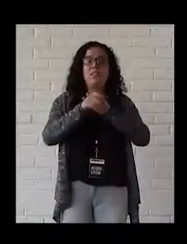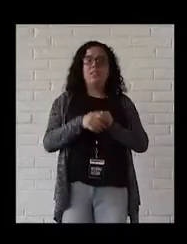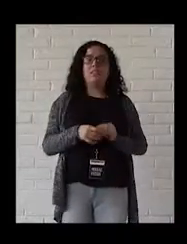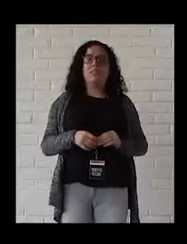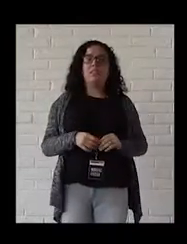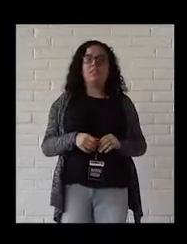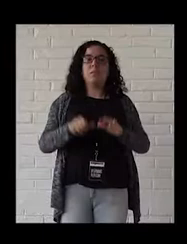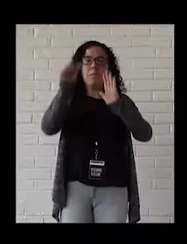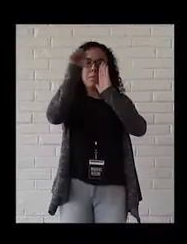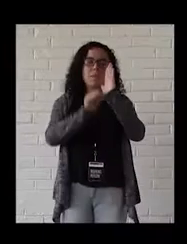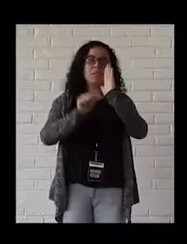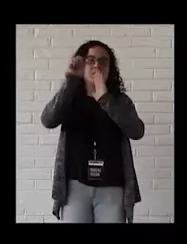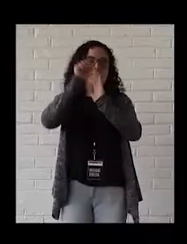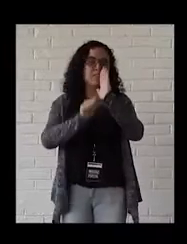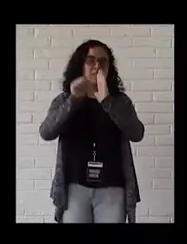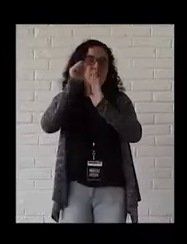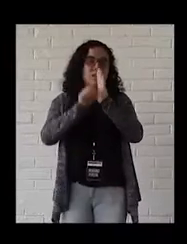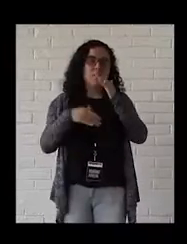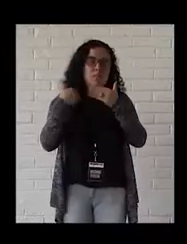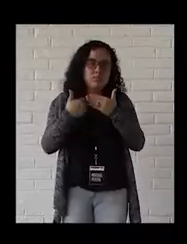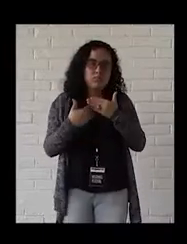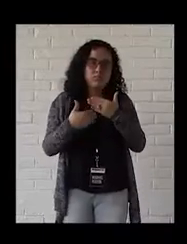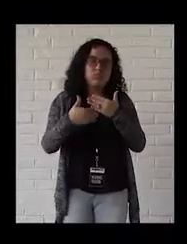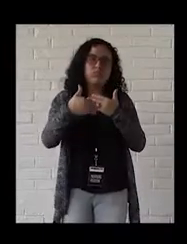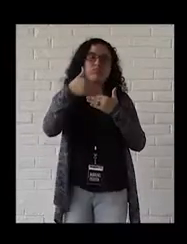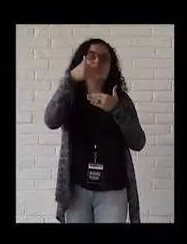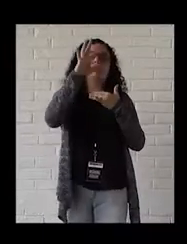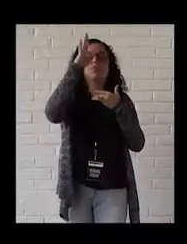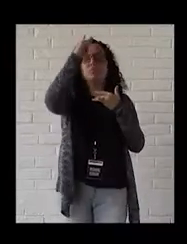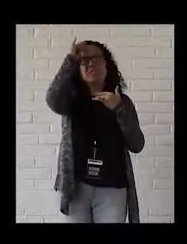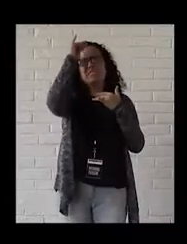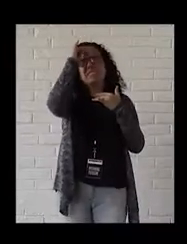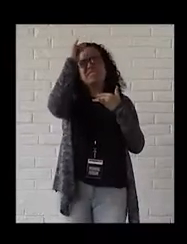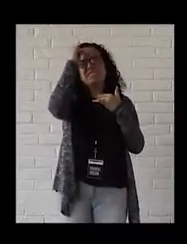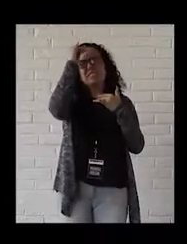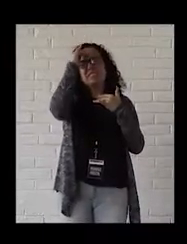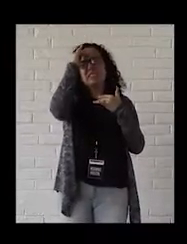estar meditando y una limpieza emocional súper profunda,